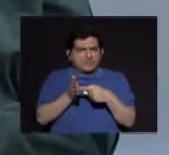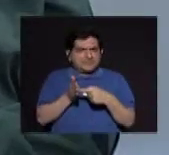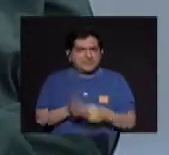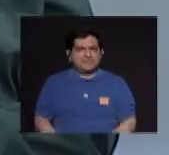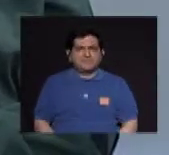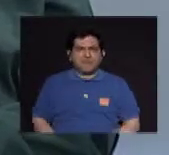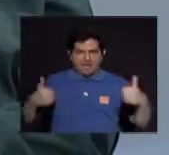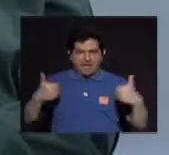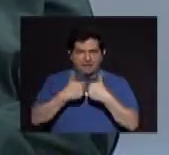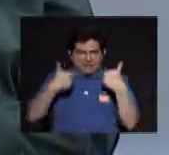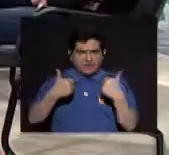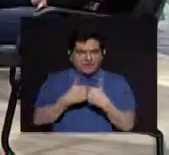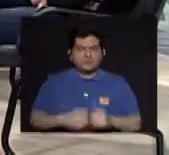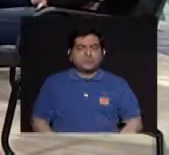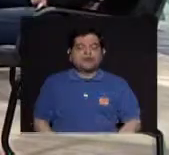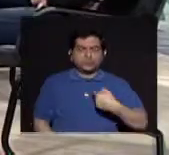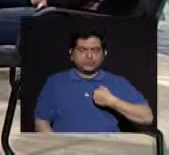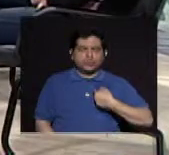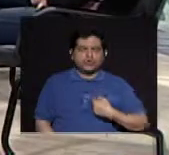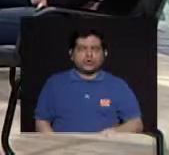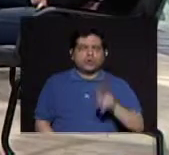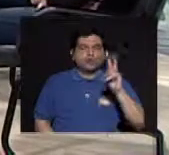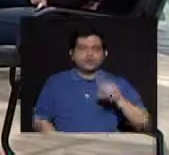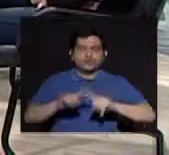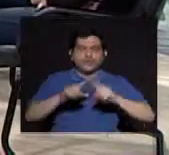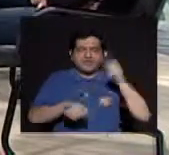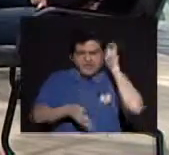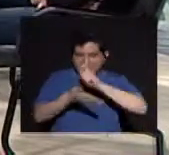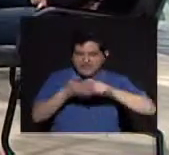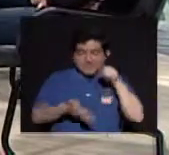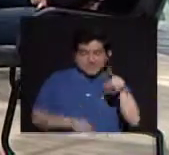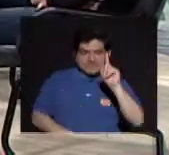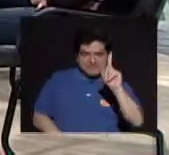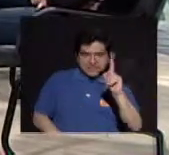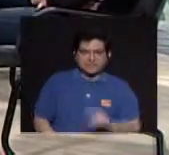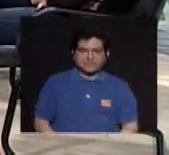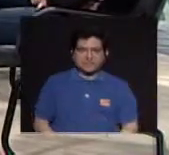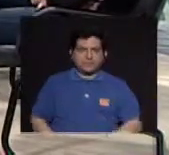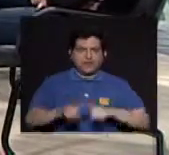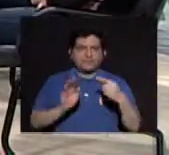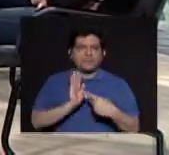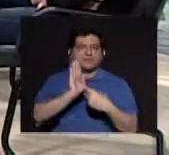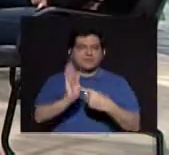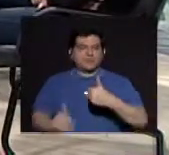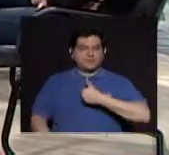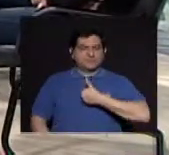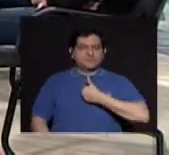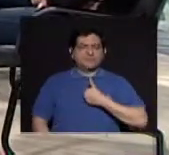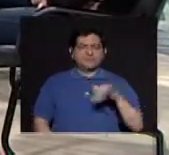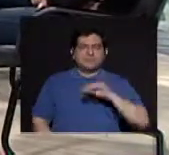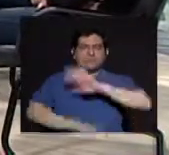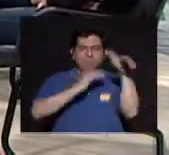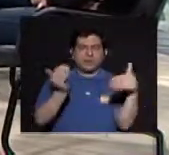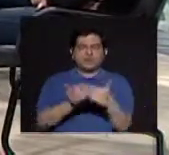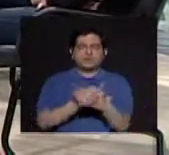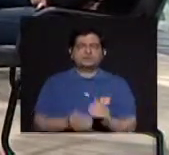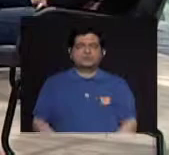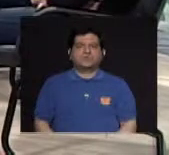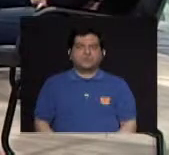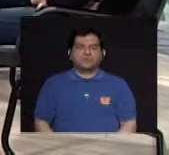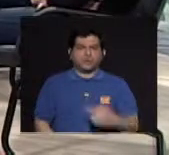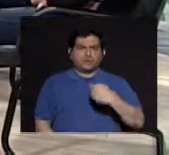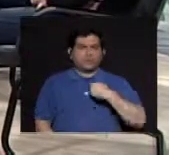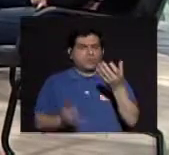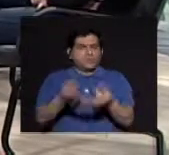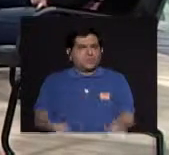exactamente. O sea, es que también, esta era una de mis tesis, yo hice 2 tesis, pero obviamente es una carta de presentación mucho para mí, como para todos los